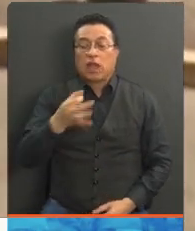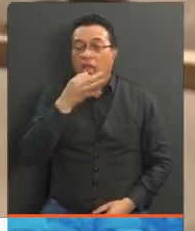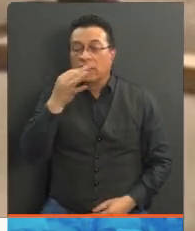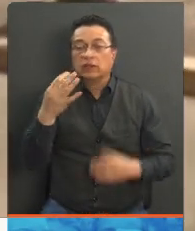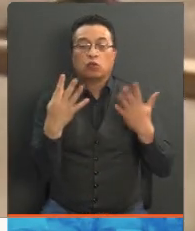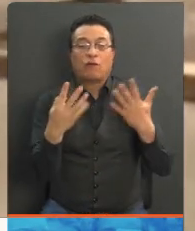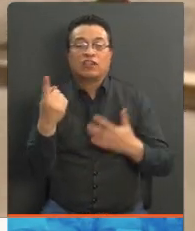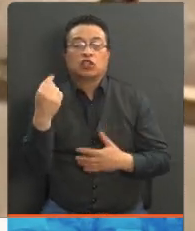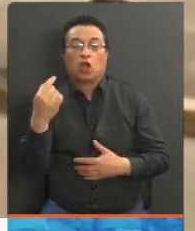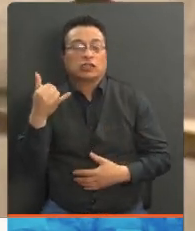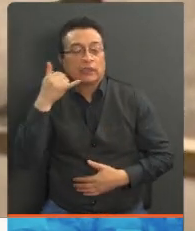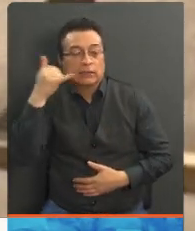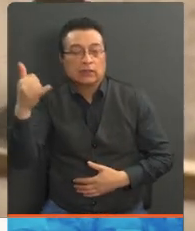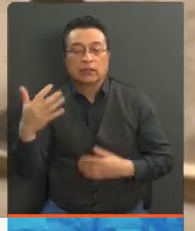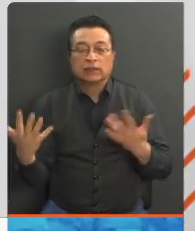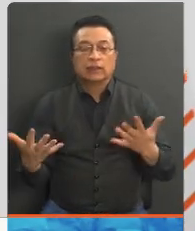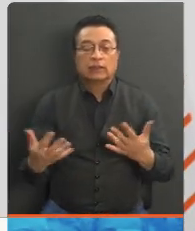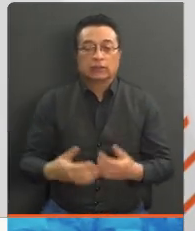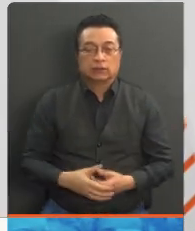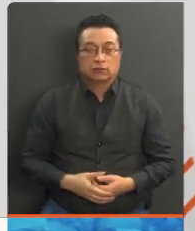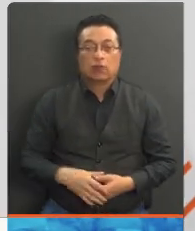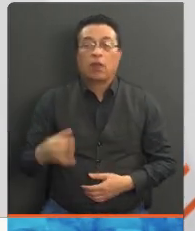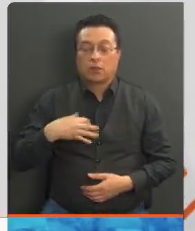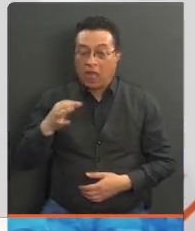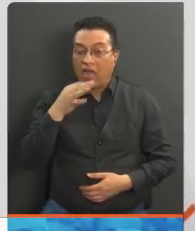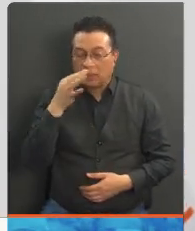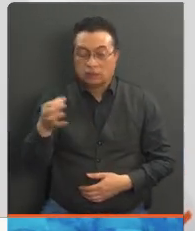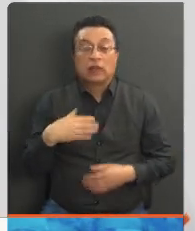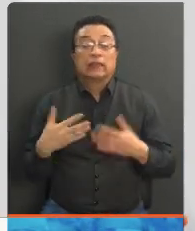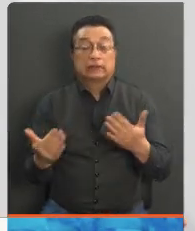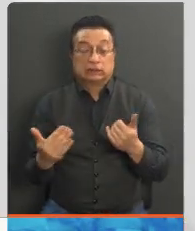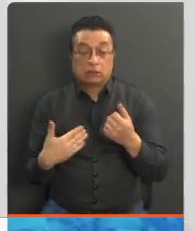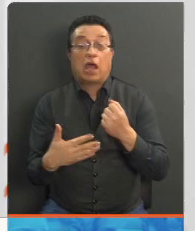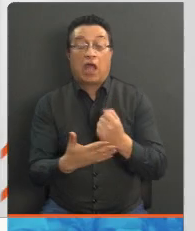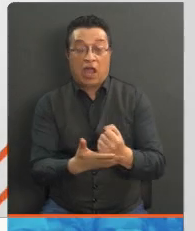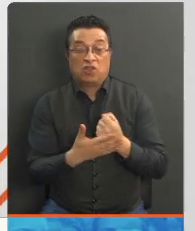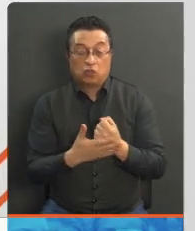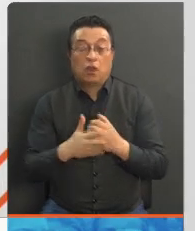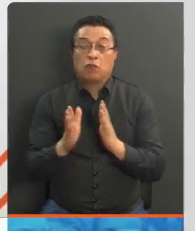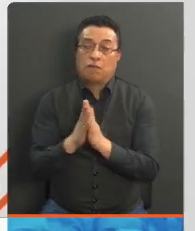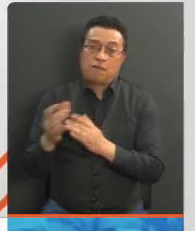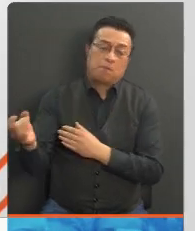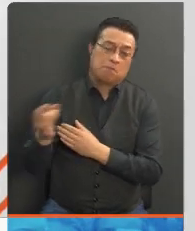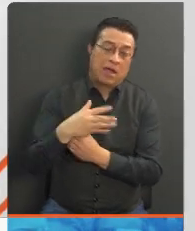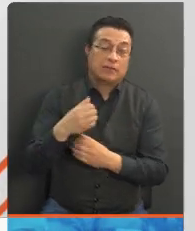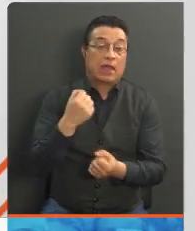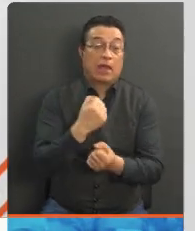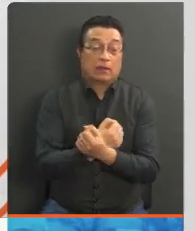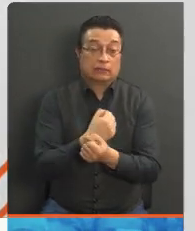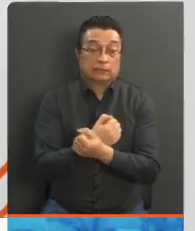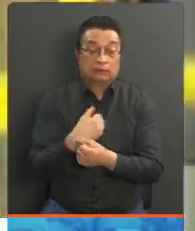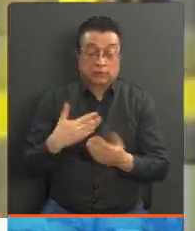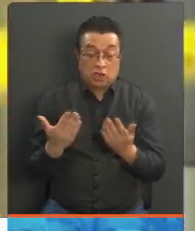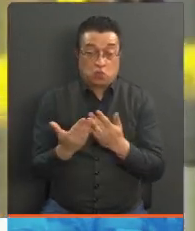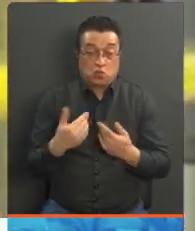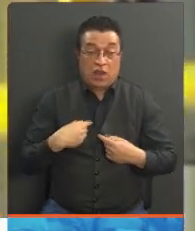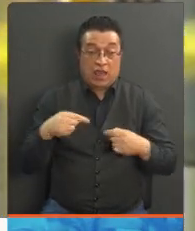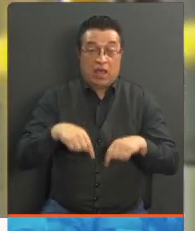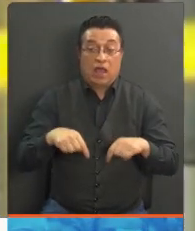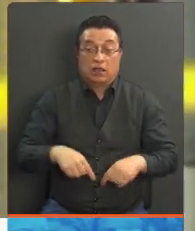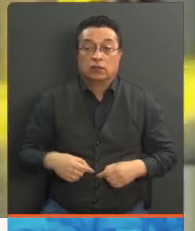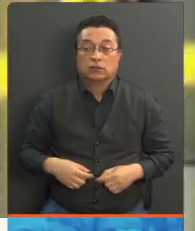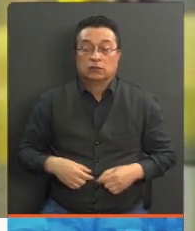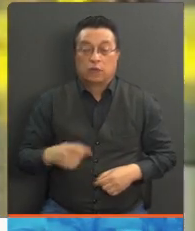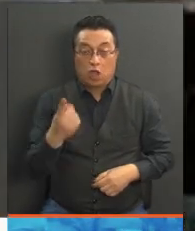911? Les dije que necesitábamos ayuda y que enviaran a la policía a nuestra sala de clases. Pero aunque